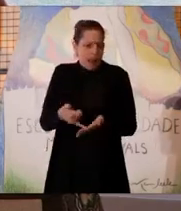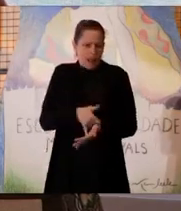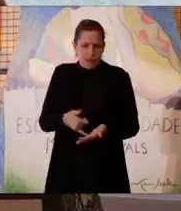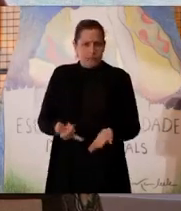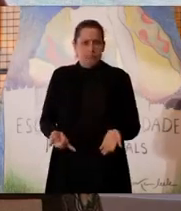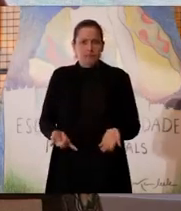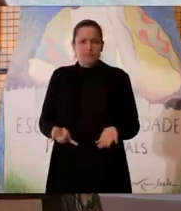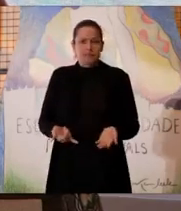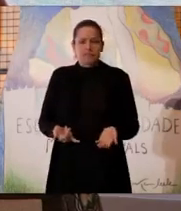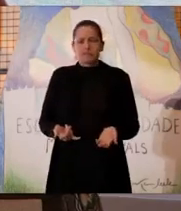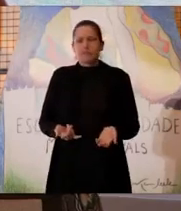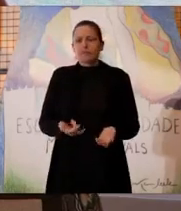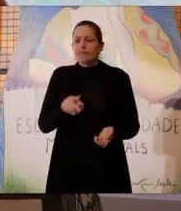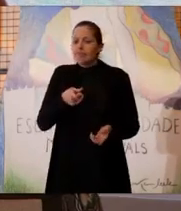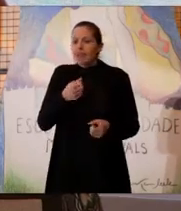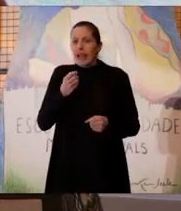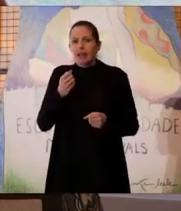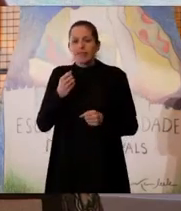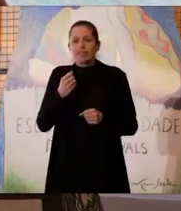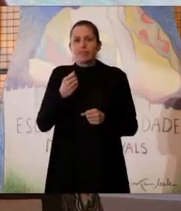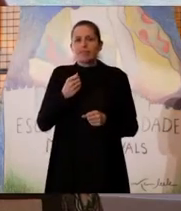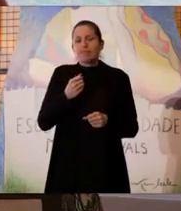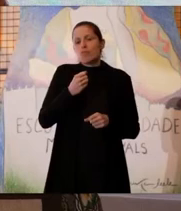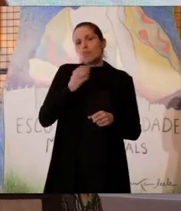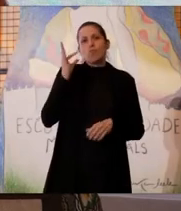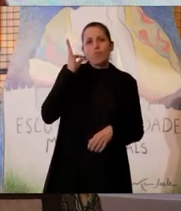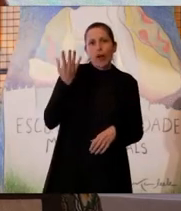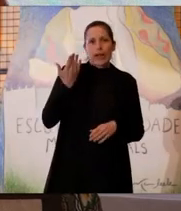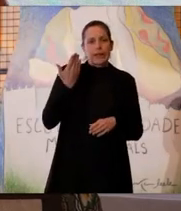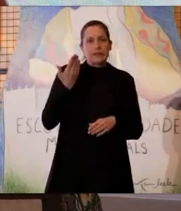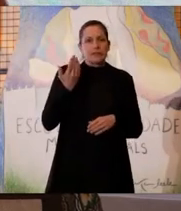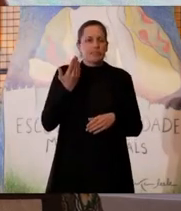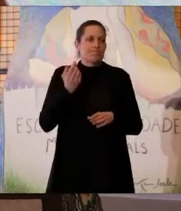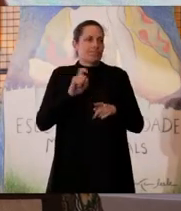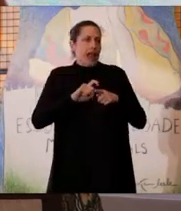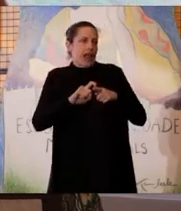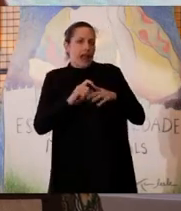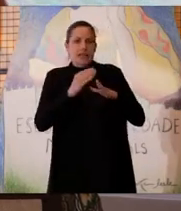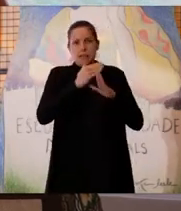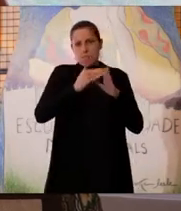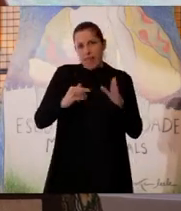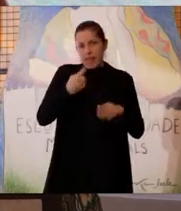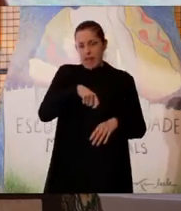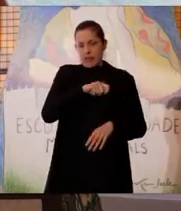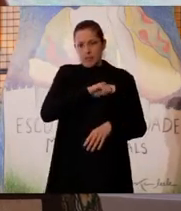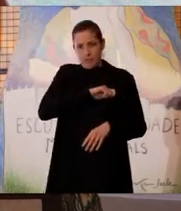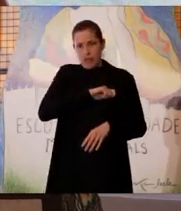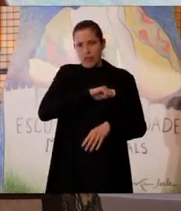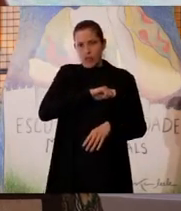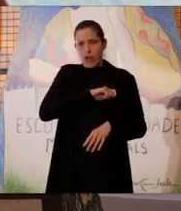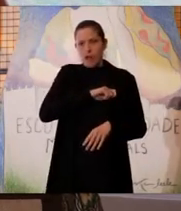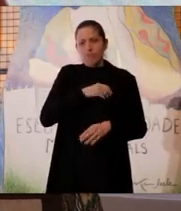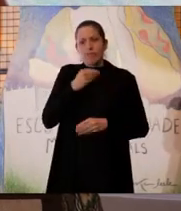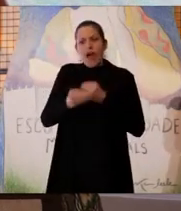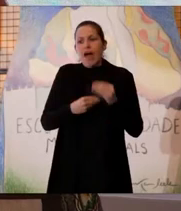ese trabajo las mujeres de clase media española bueno se ha podido hacer porque está muy mal pagado